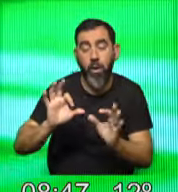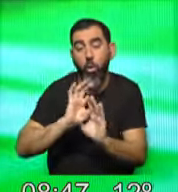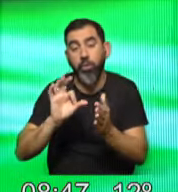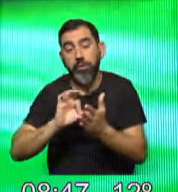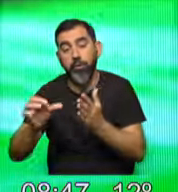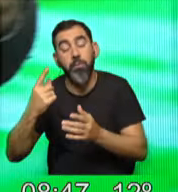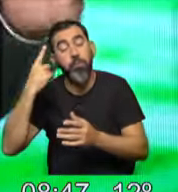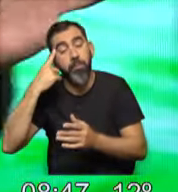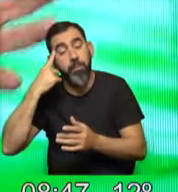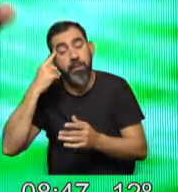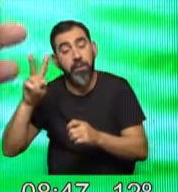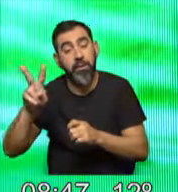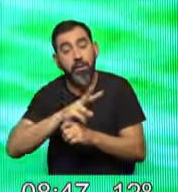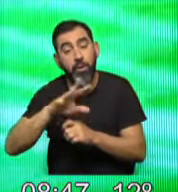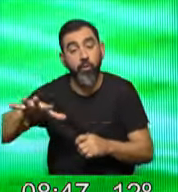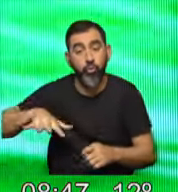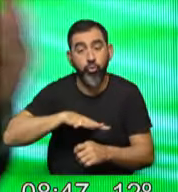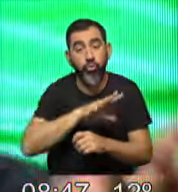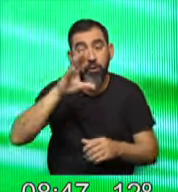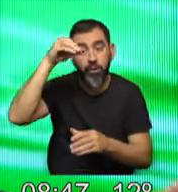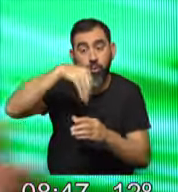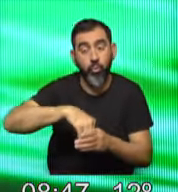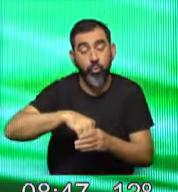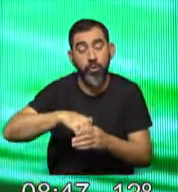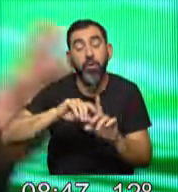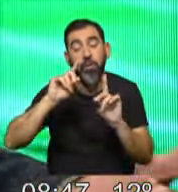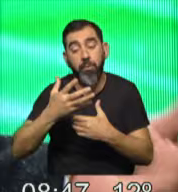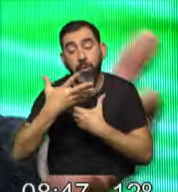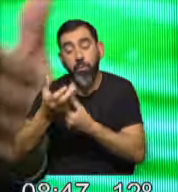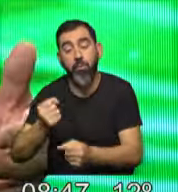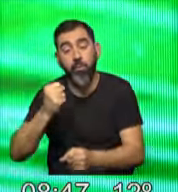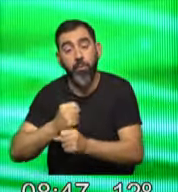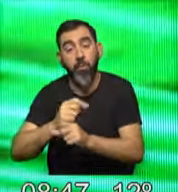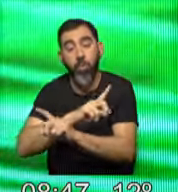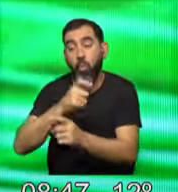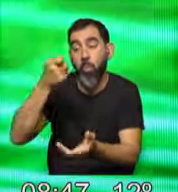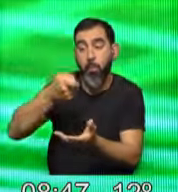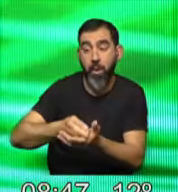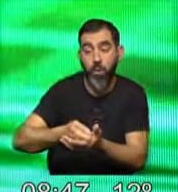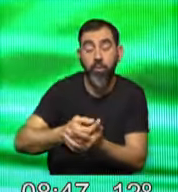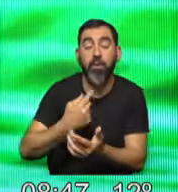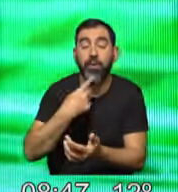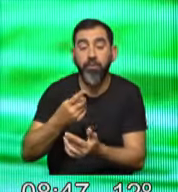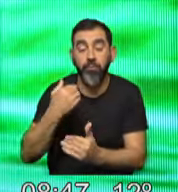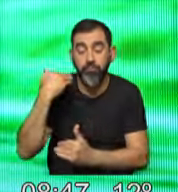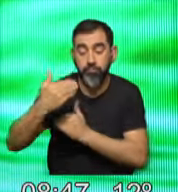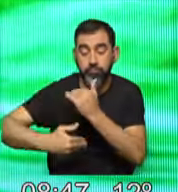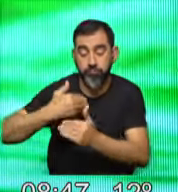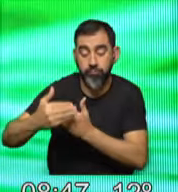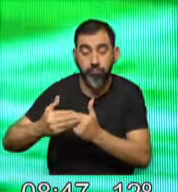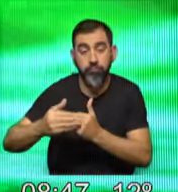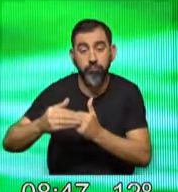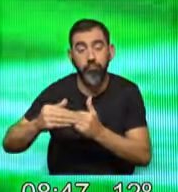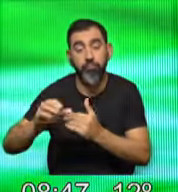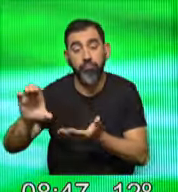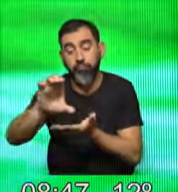está bueno pensar que la seguridad social por ejemplo coberturas para el trabajo no remunerado que ayuda a la reproducción y a la